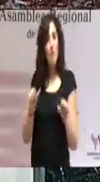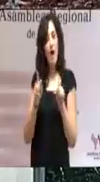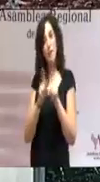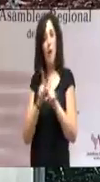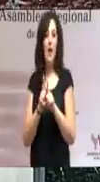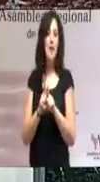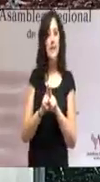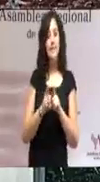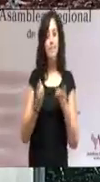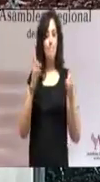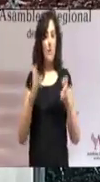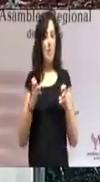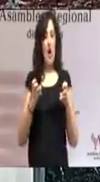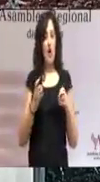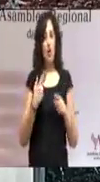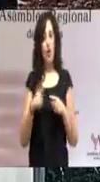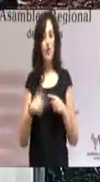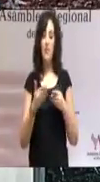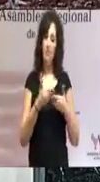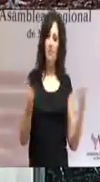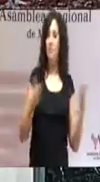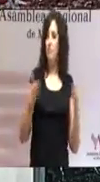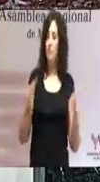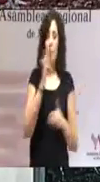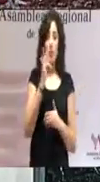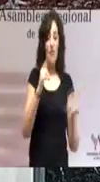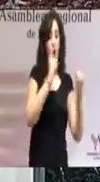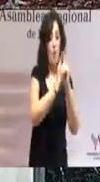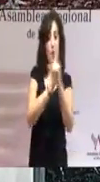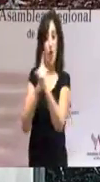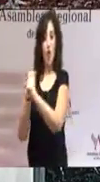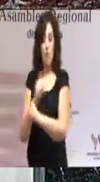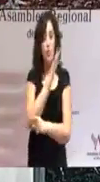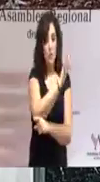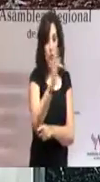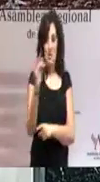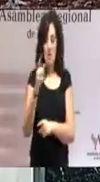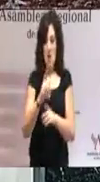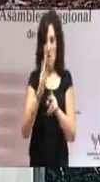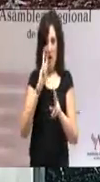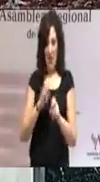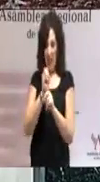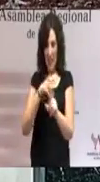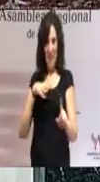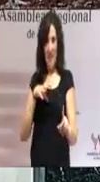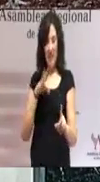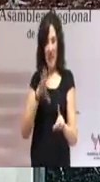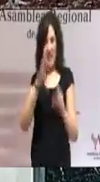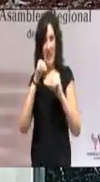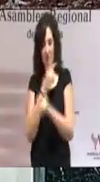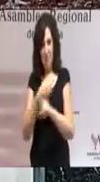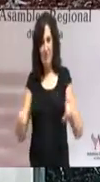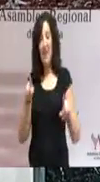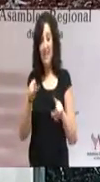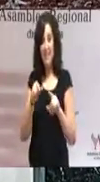recibir esa voluntariedad positiva que tienen los grupos de la oposición, con esa forma de hacerlo no vamos a ningún sitio,